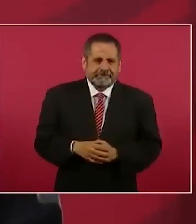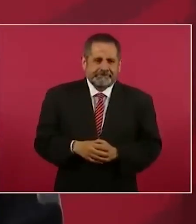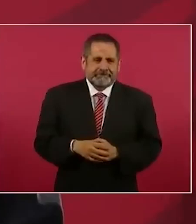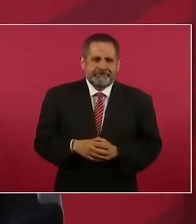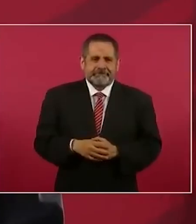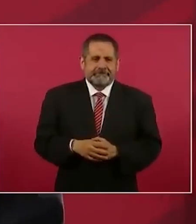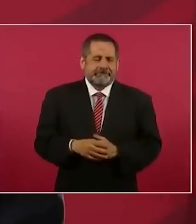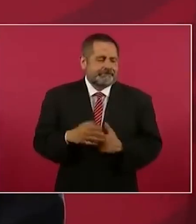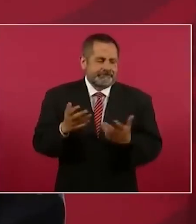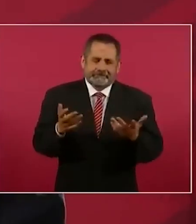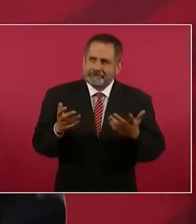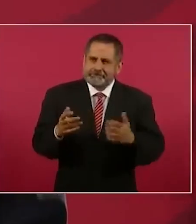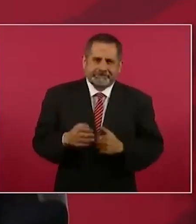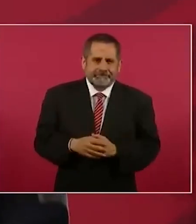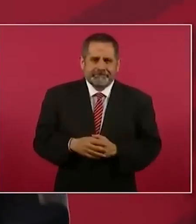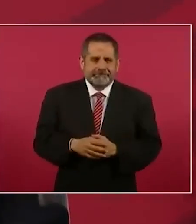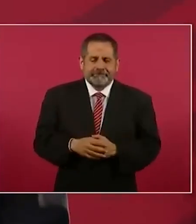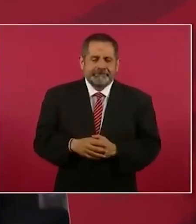Y